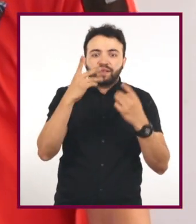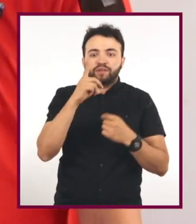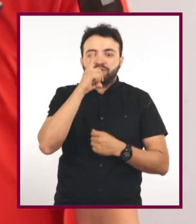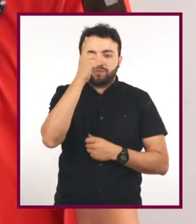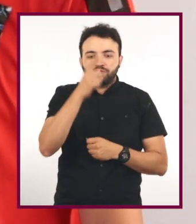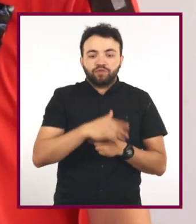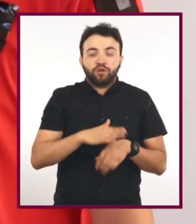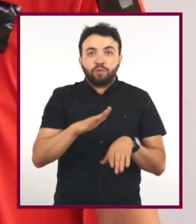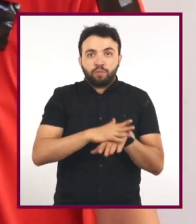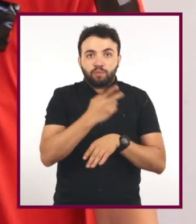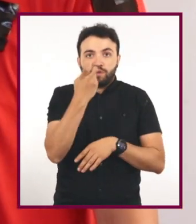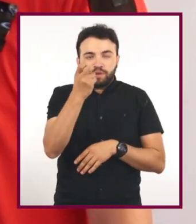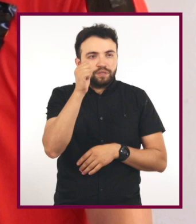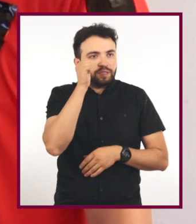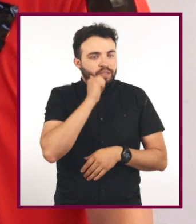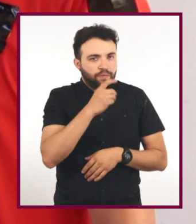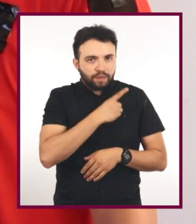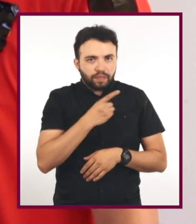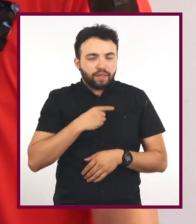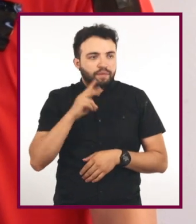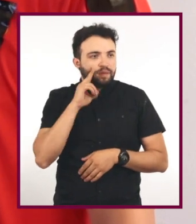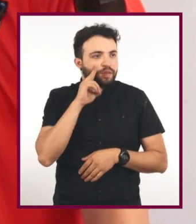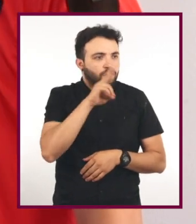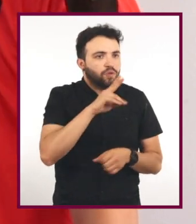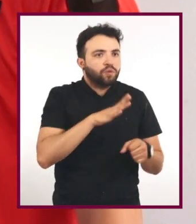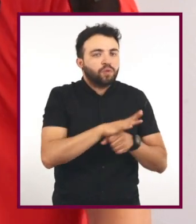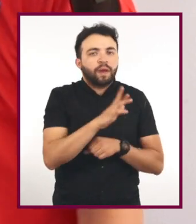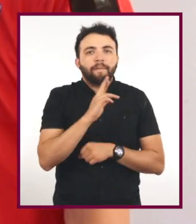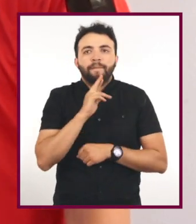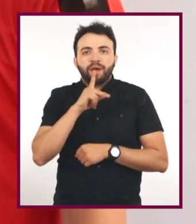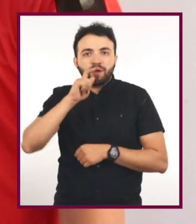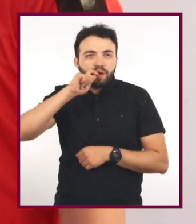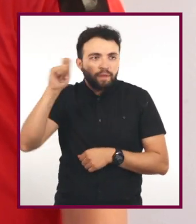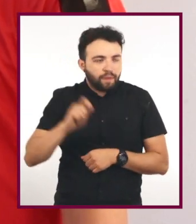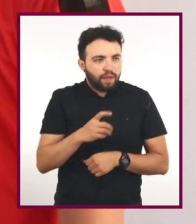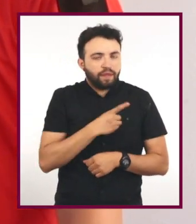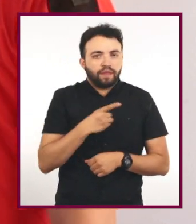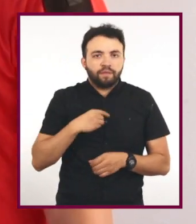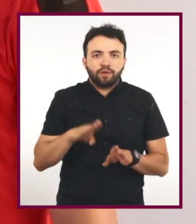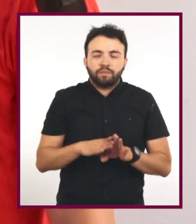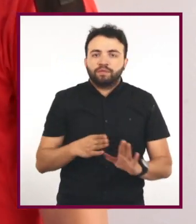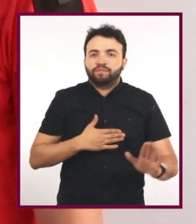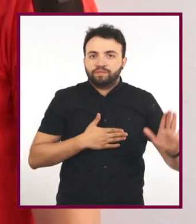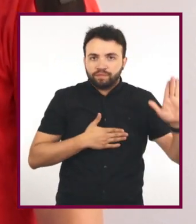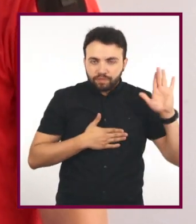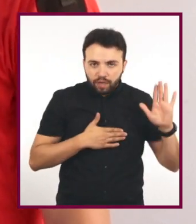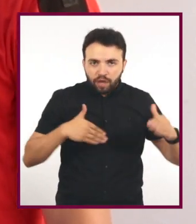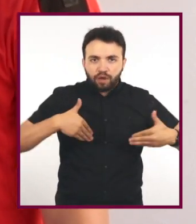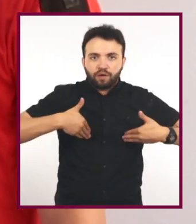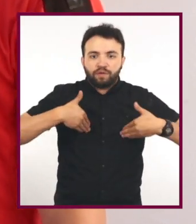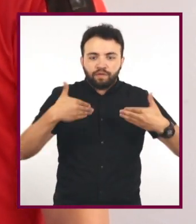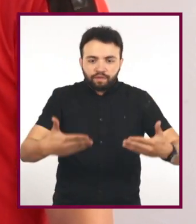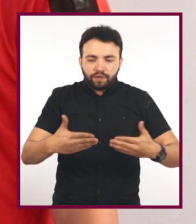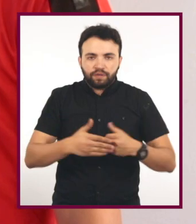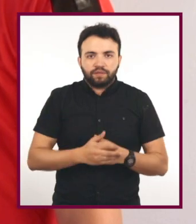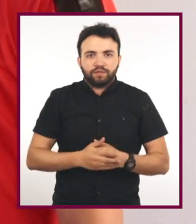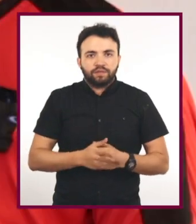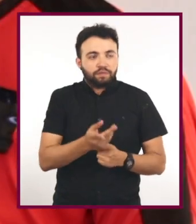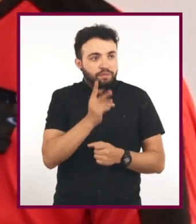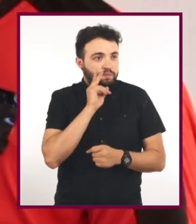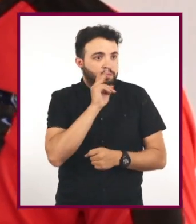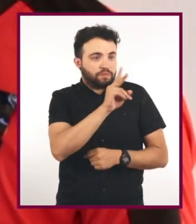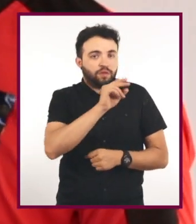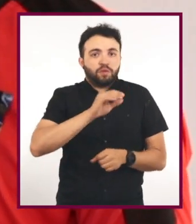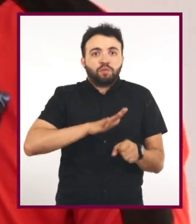siempre hay que fijarnos con quienes crearon una buena amistad, que haya lealtad y confianza. Y así verás quiénes son tus verdaderos compas.